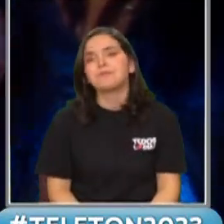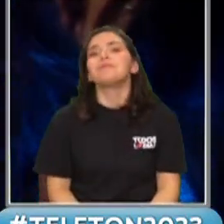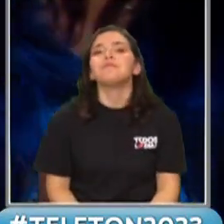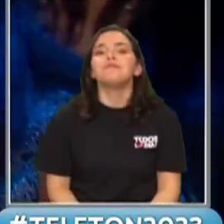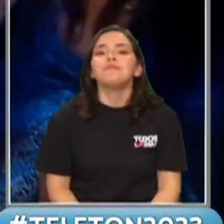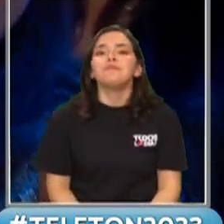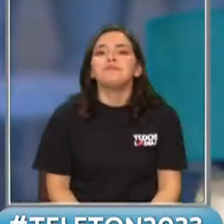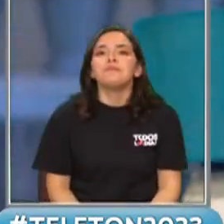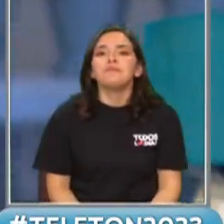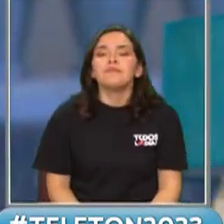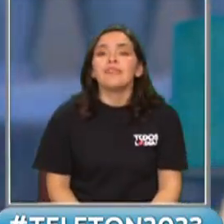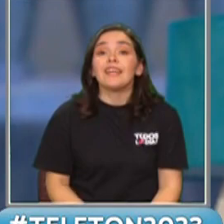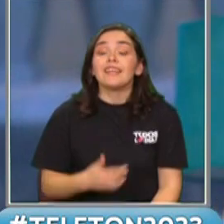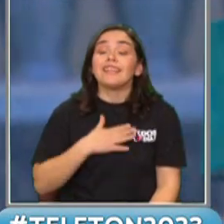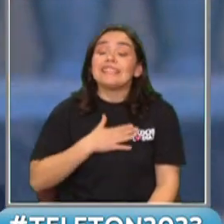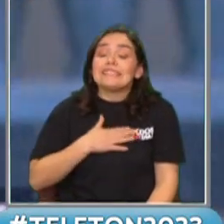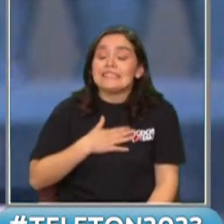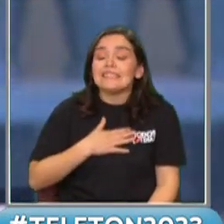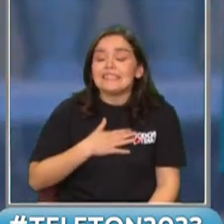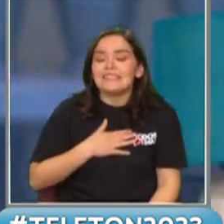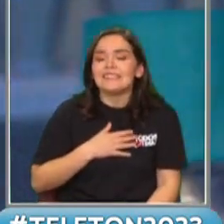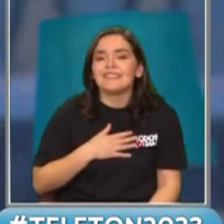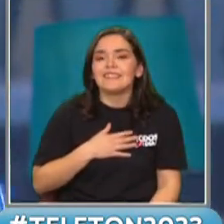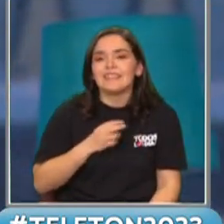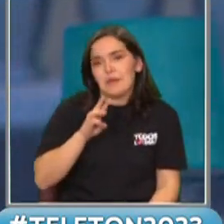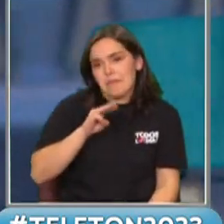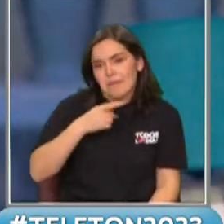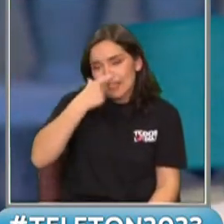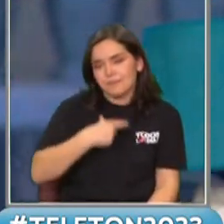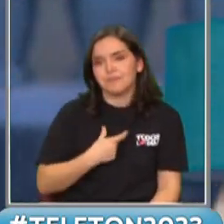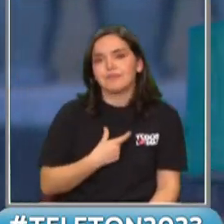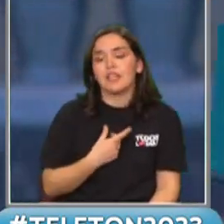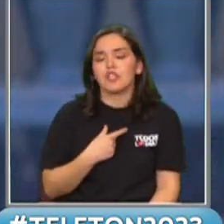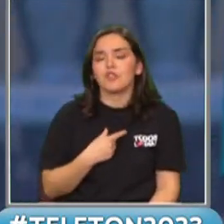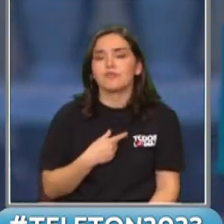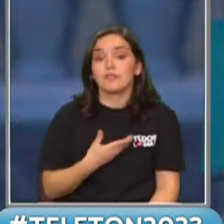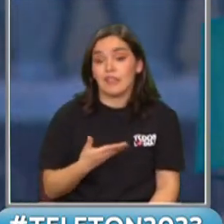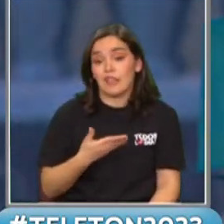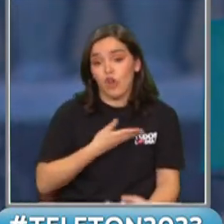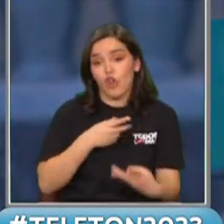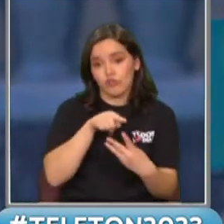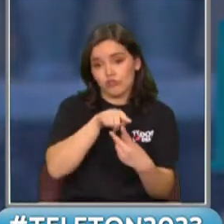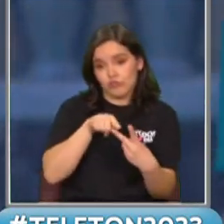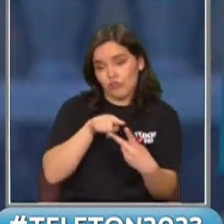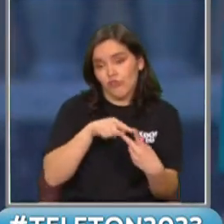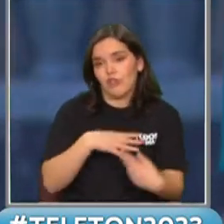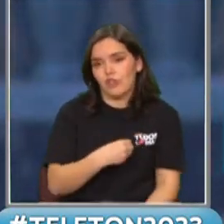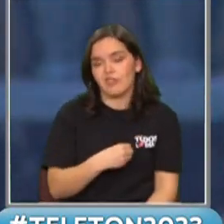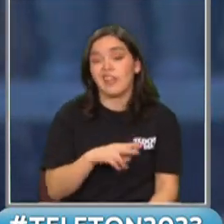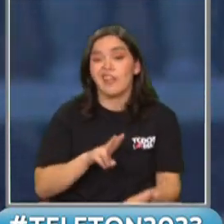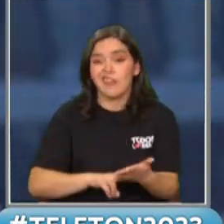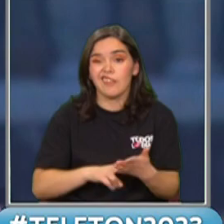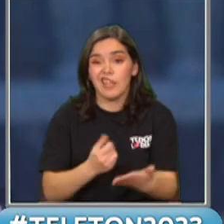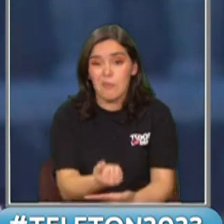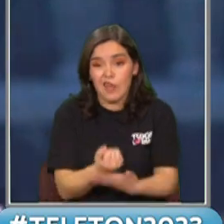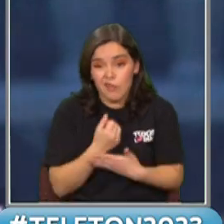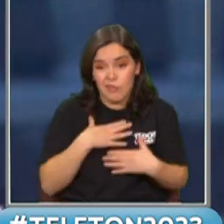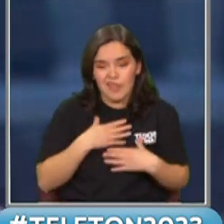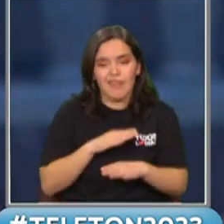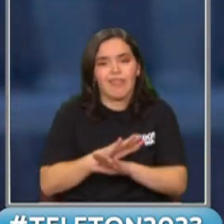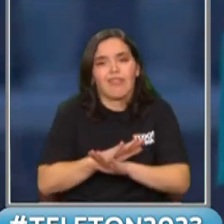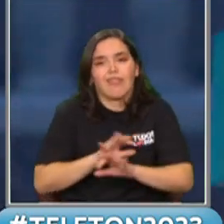huevona quise hacerlo y todo entonces Bueno tengo a estos hijos que la verdad que no me ayuda en nada